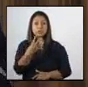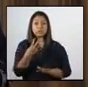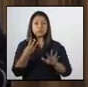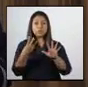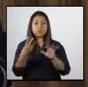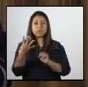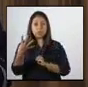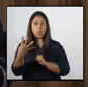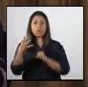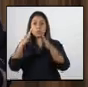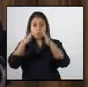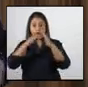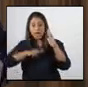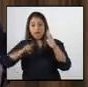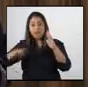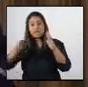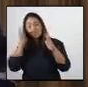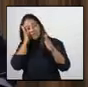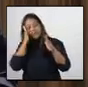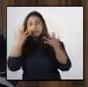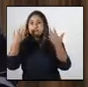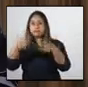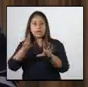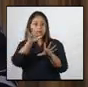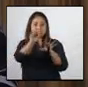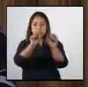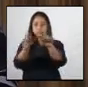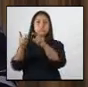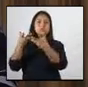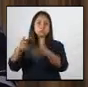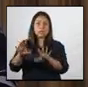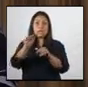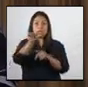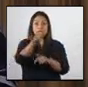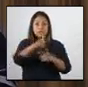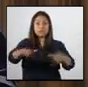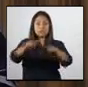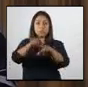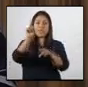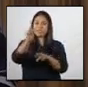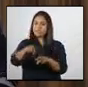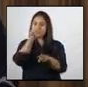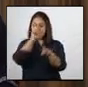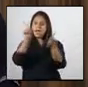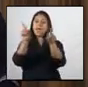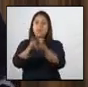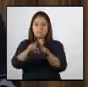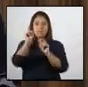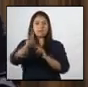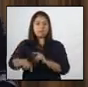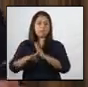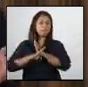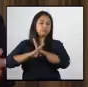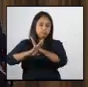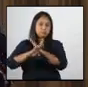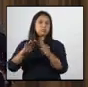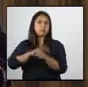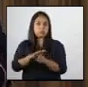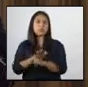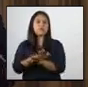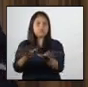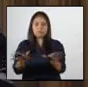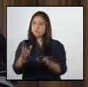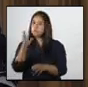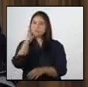albergues se han identificado y desde su instalación se pondrán en marcha los protocolos de prevención para que el cob y 19 no